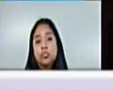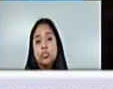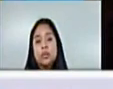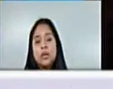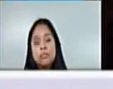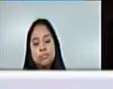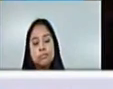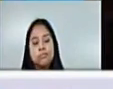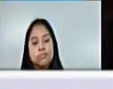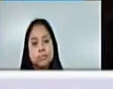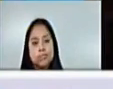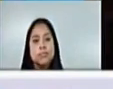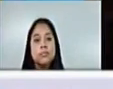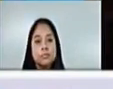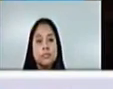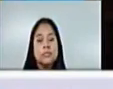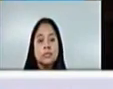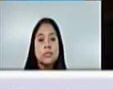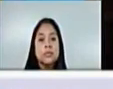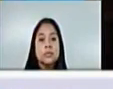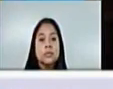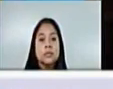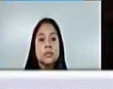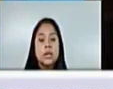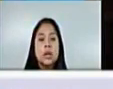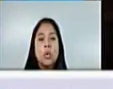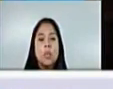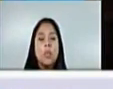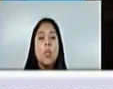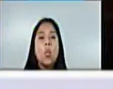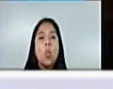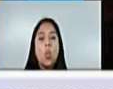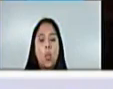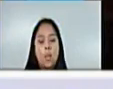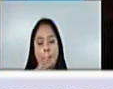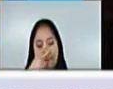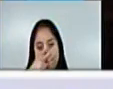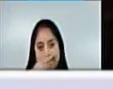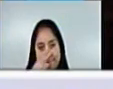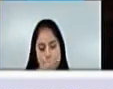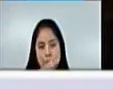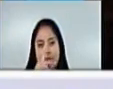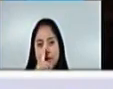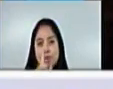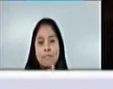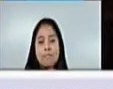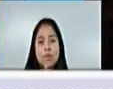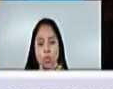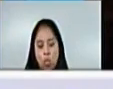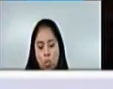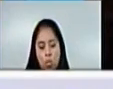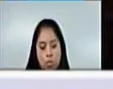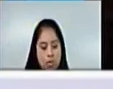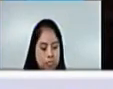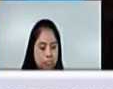amistad con el pueblo de México y con el gobierno que represento.